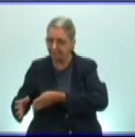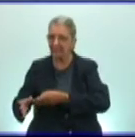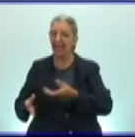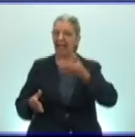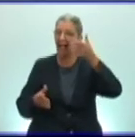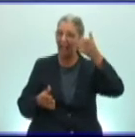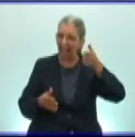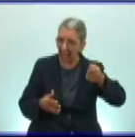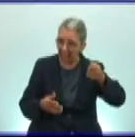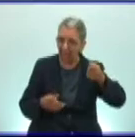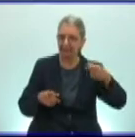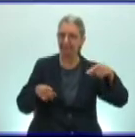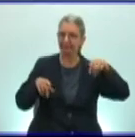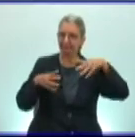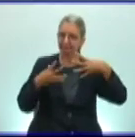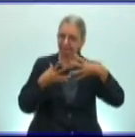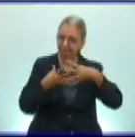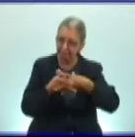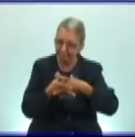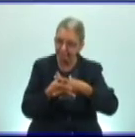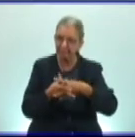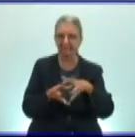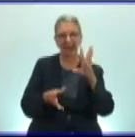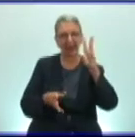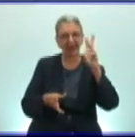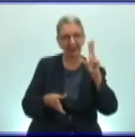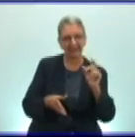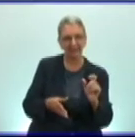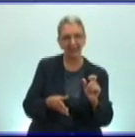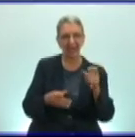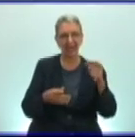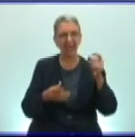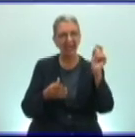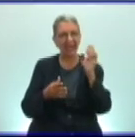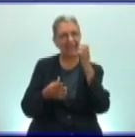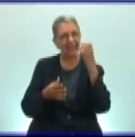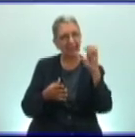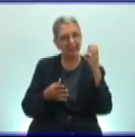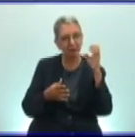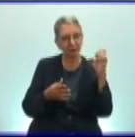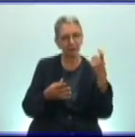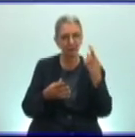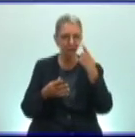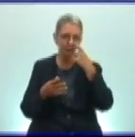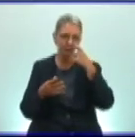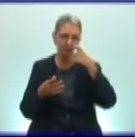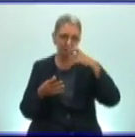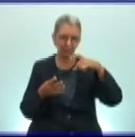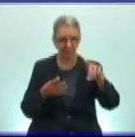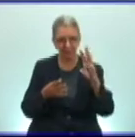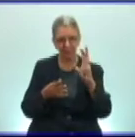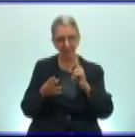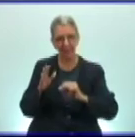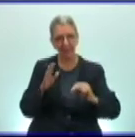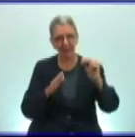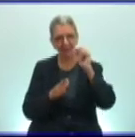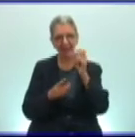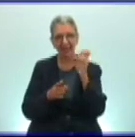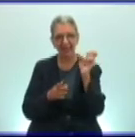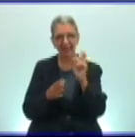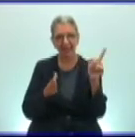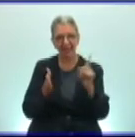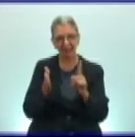A coincide con la cantidad de electrones del último nivel de energía. Y el